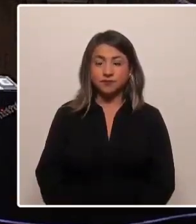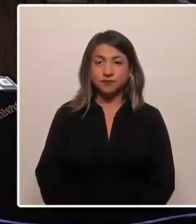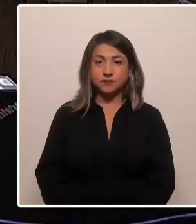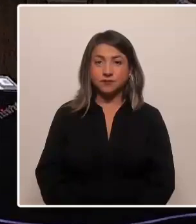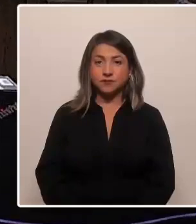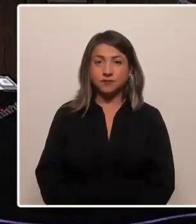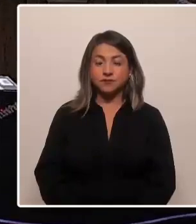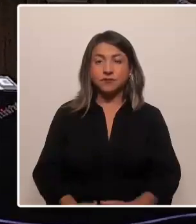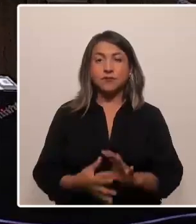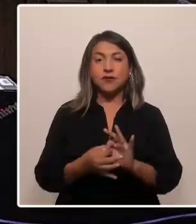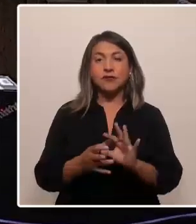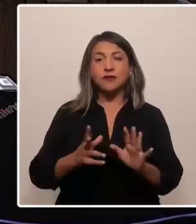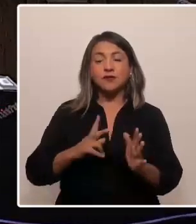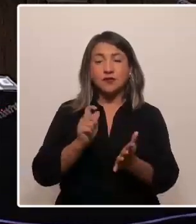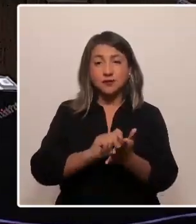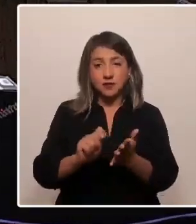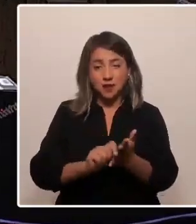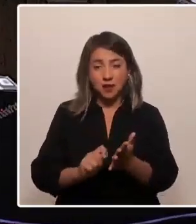Gracias, señor secretario.